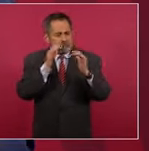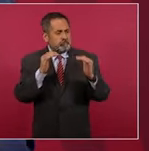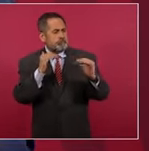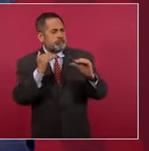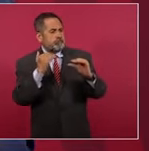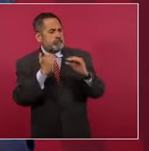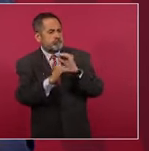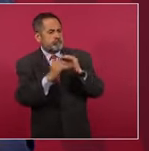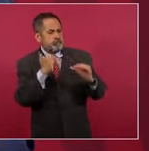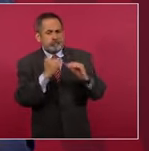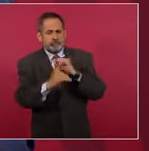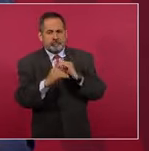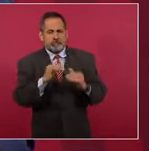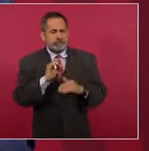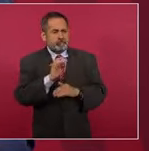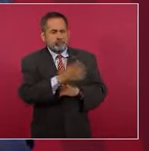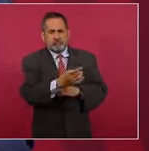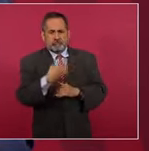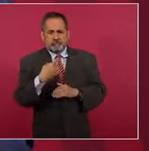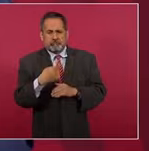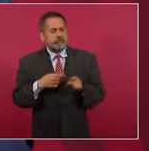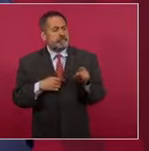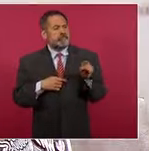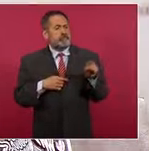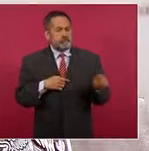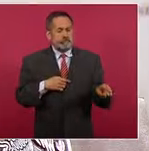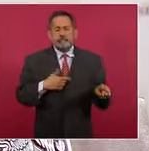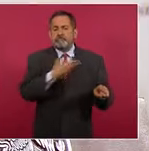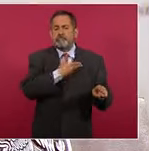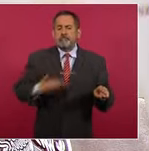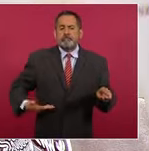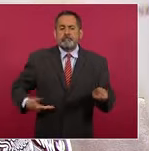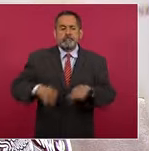el presidente de Bolivia.